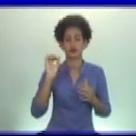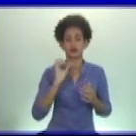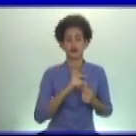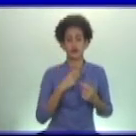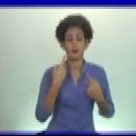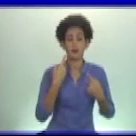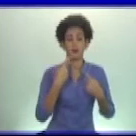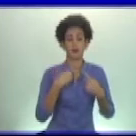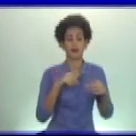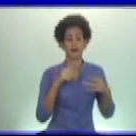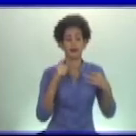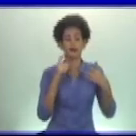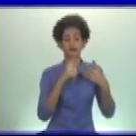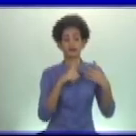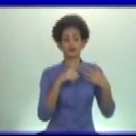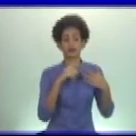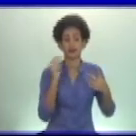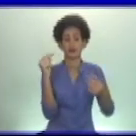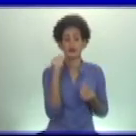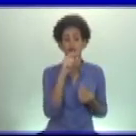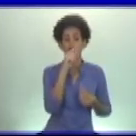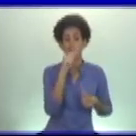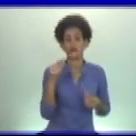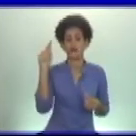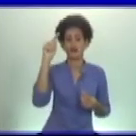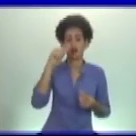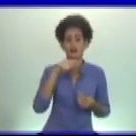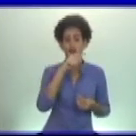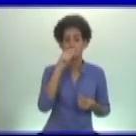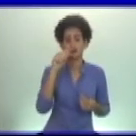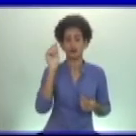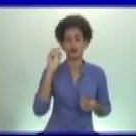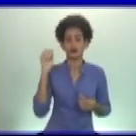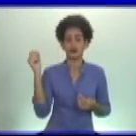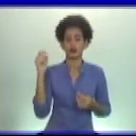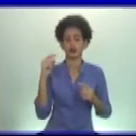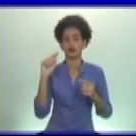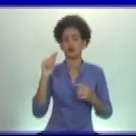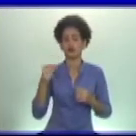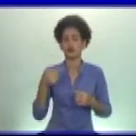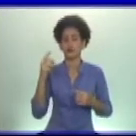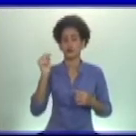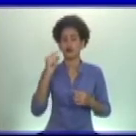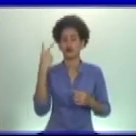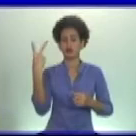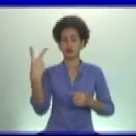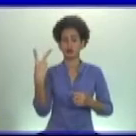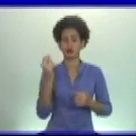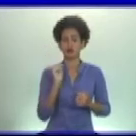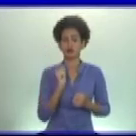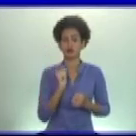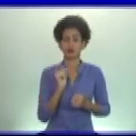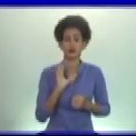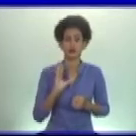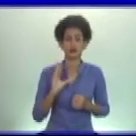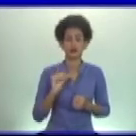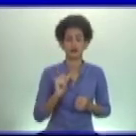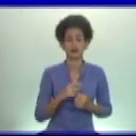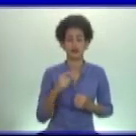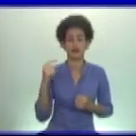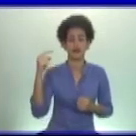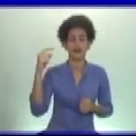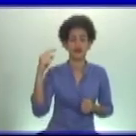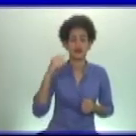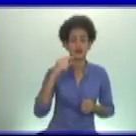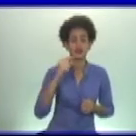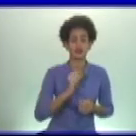menos infinito hasta menos 2, incluyéndolo. No debemos incluirlo, ¿verdad? Porque me están diciendo que sea negativa